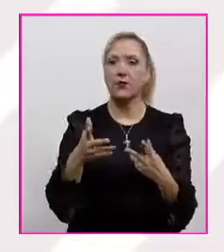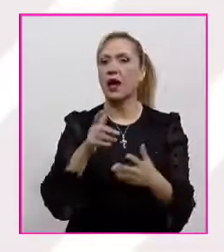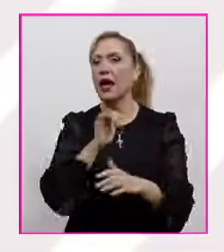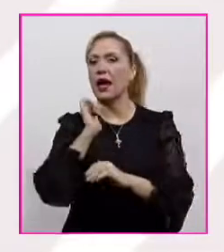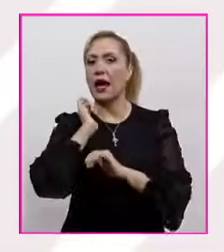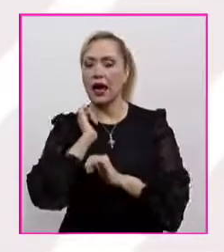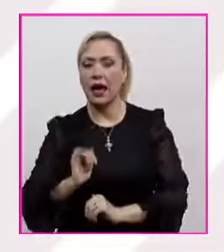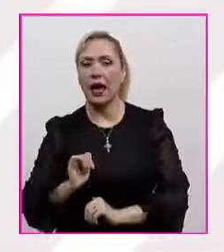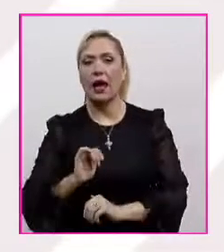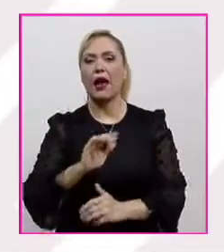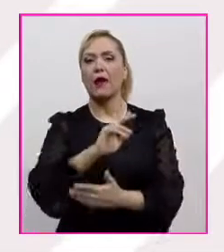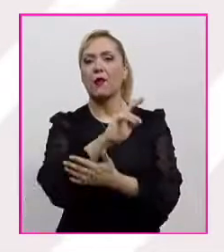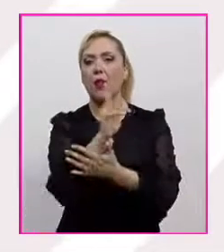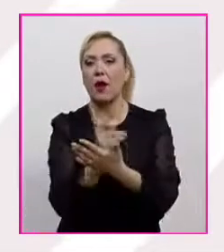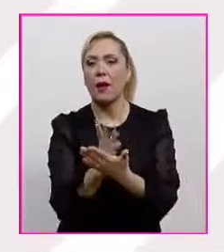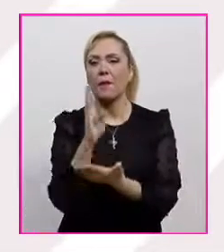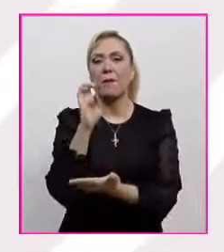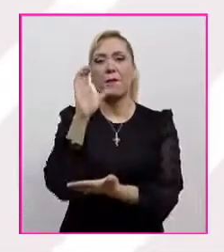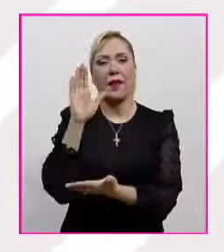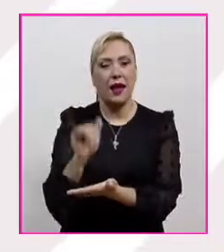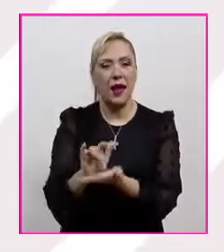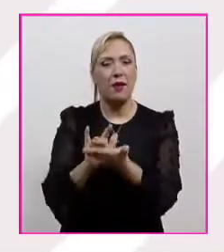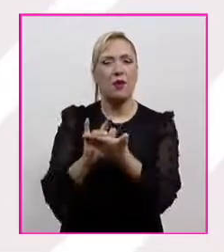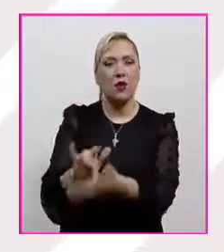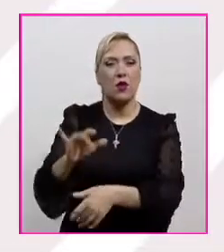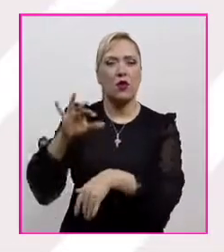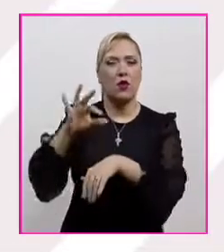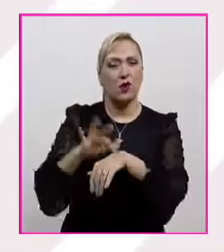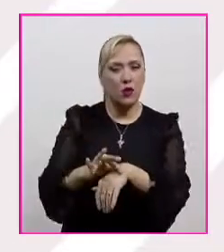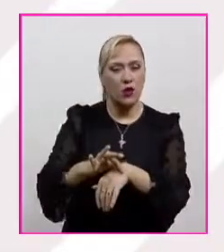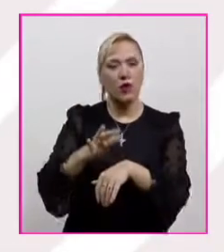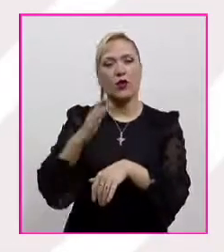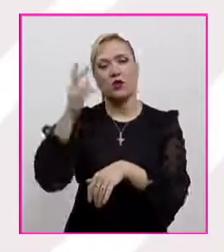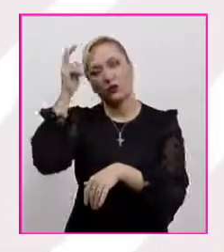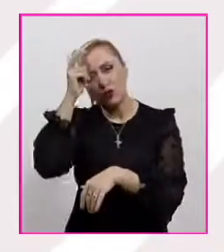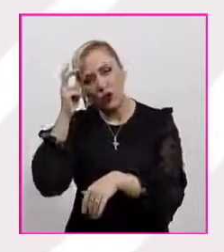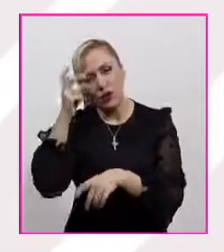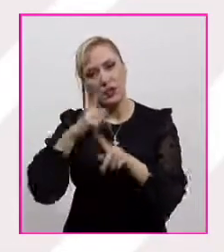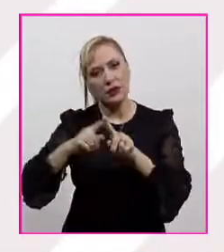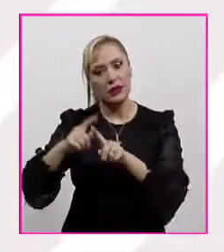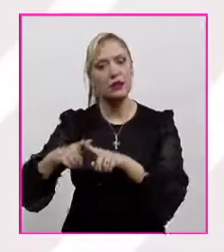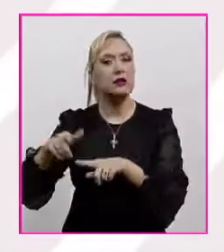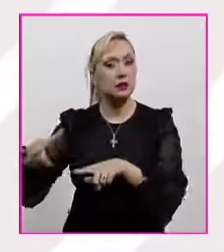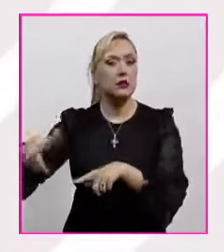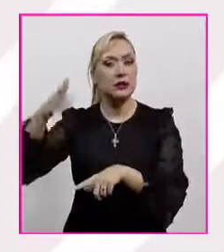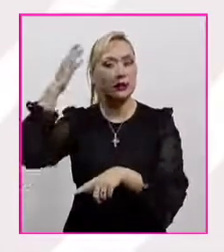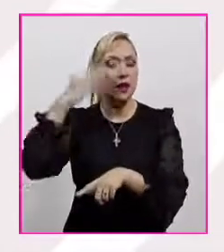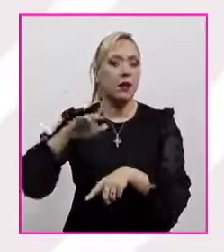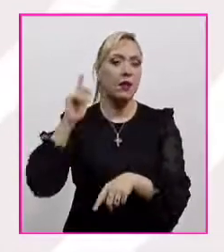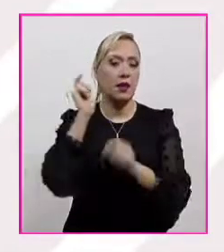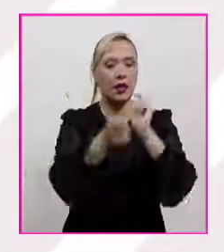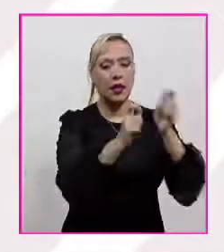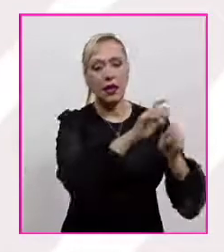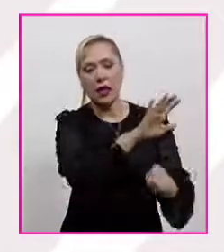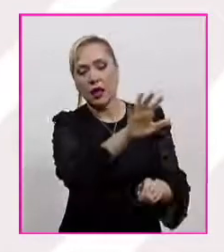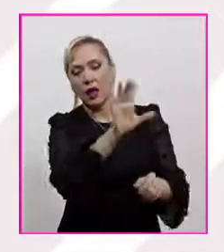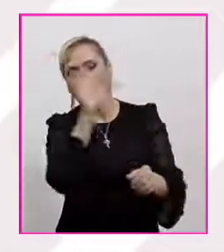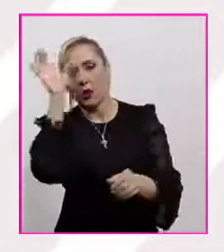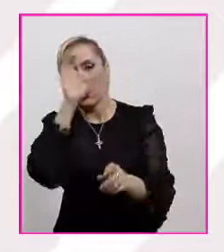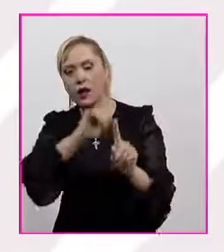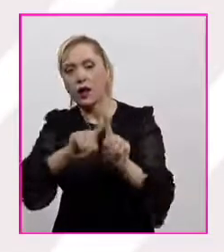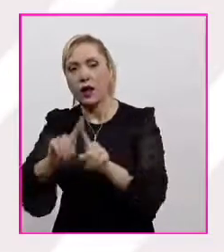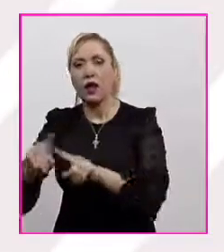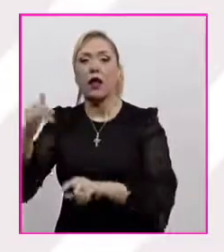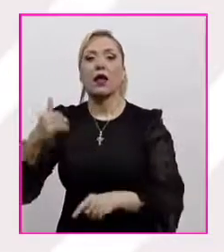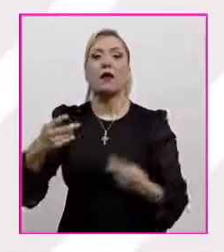sociales, conocer estas obligaciones en materia de interculturalidad que tenemos todas las personas en México, pero sobre todo las